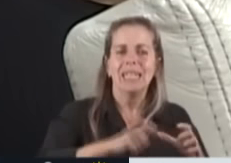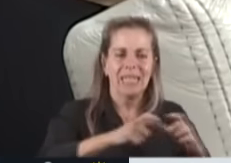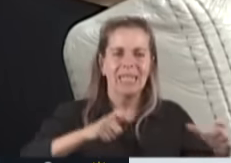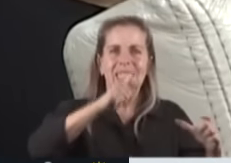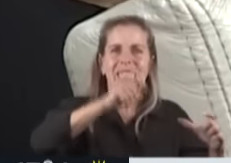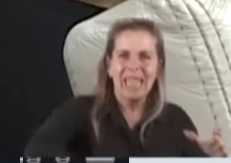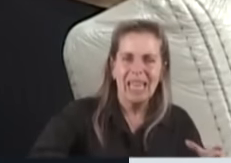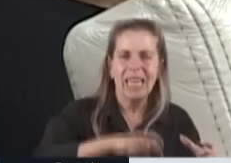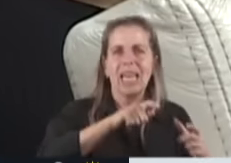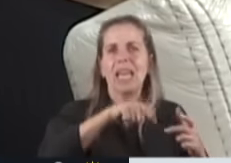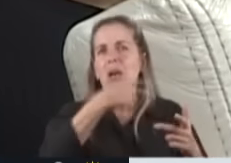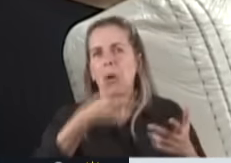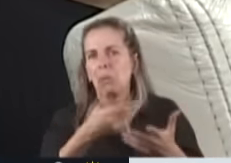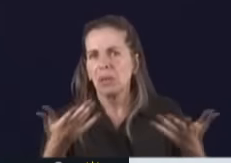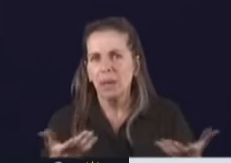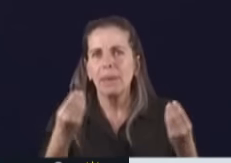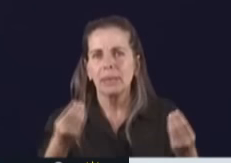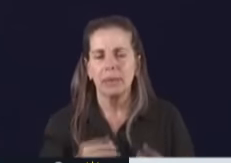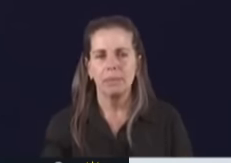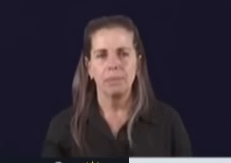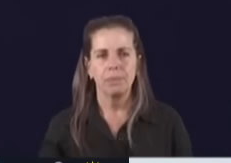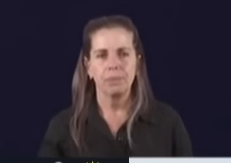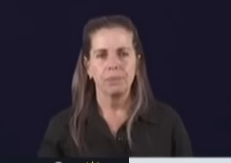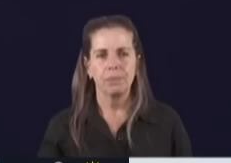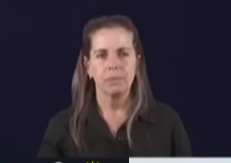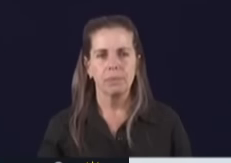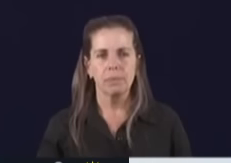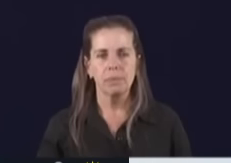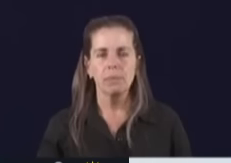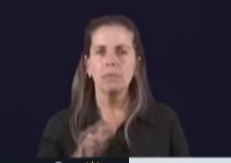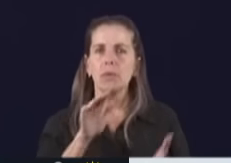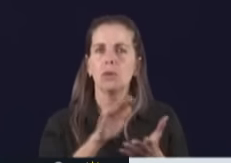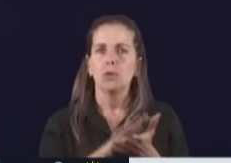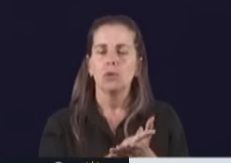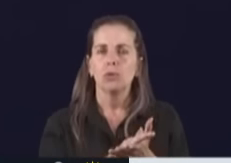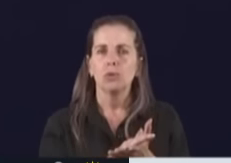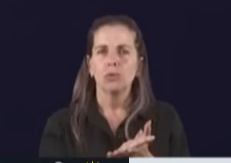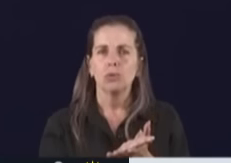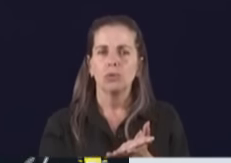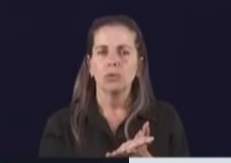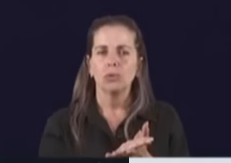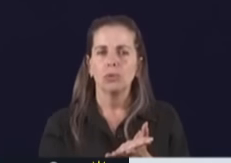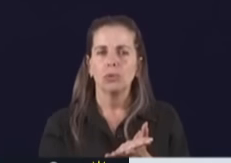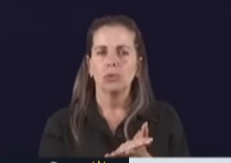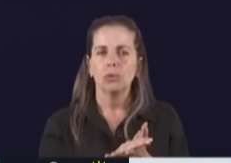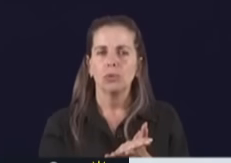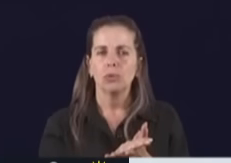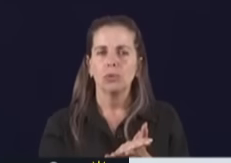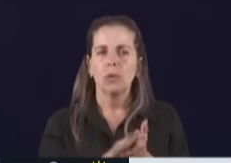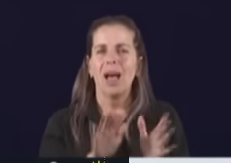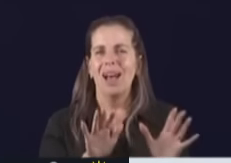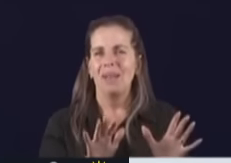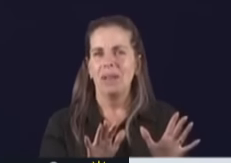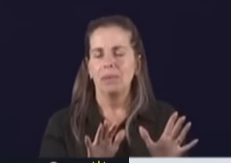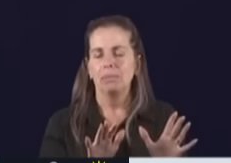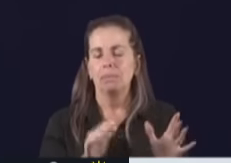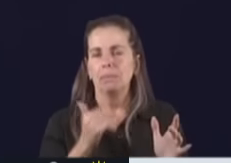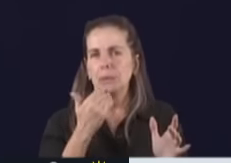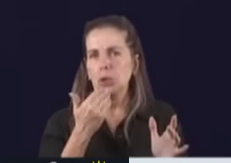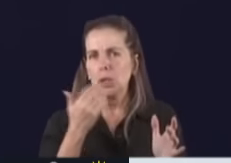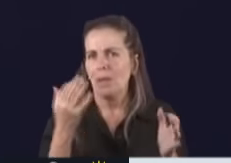que se consideran distorsivos. Gracias. Bueno, con respecto a ver, estamos hablando de supuestos